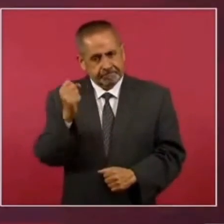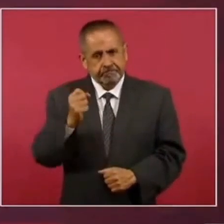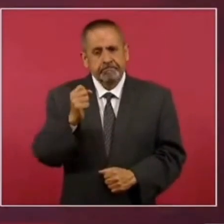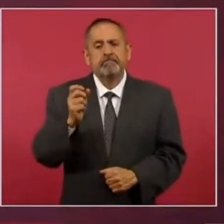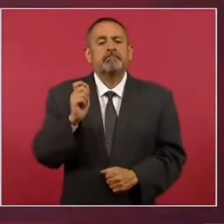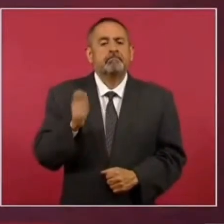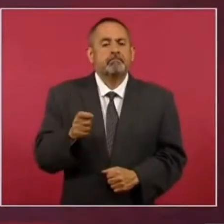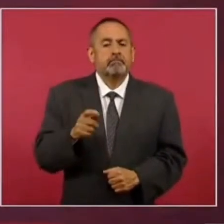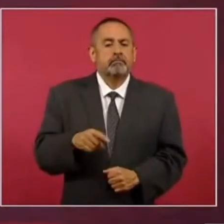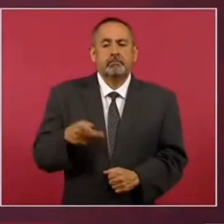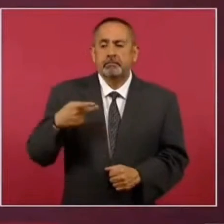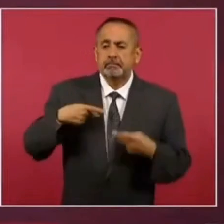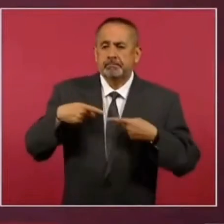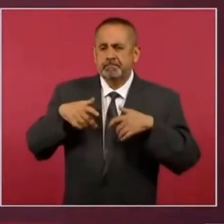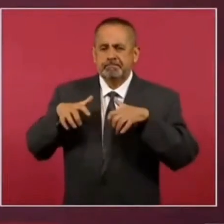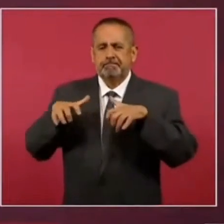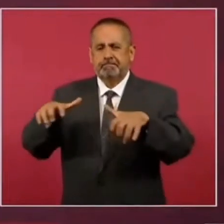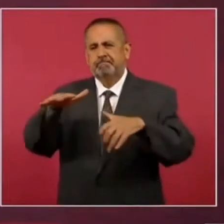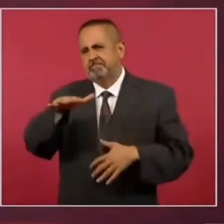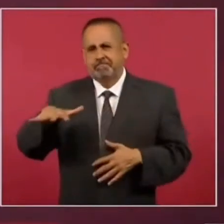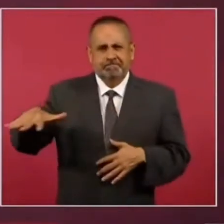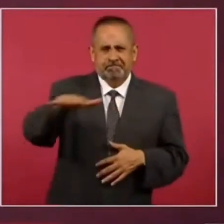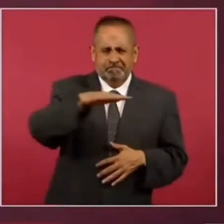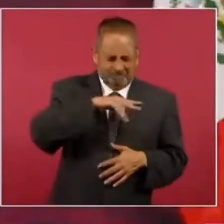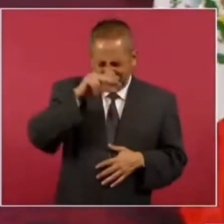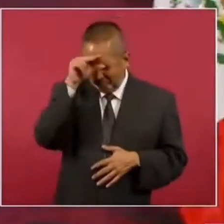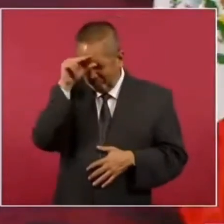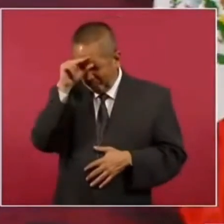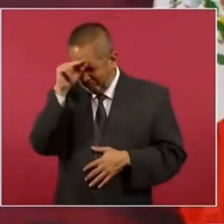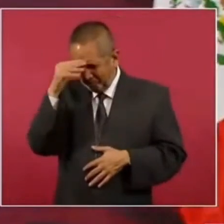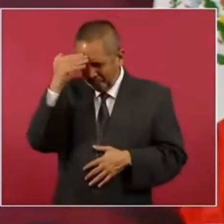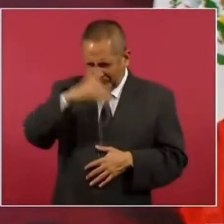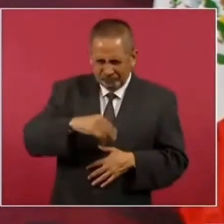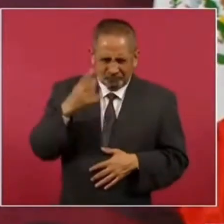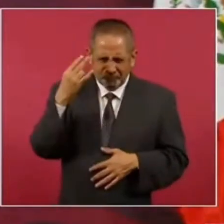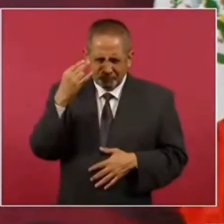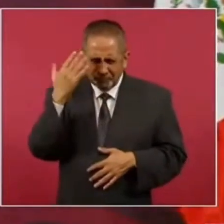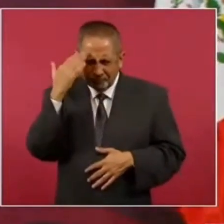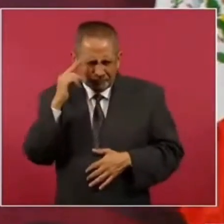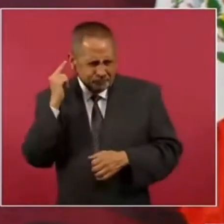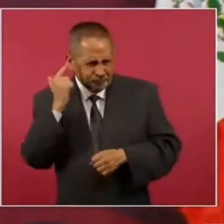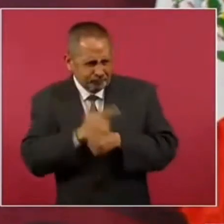Afortunadamente, el pueblo de México es un pueblo sabio